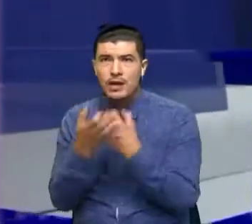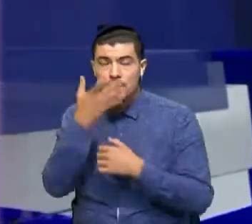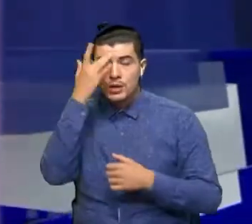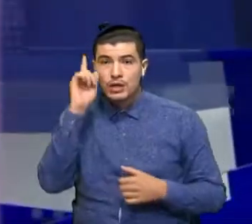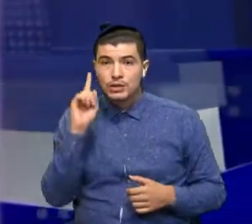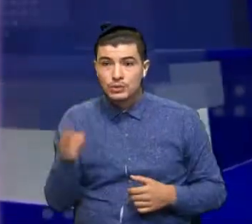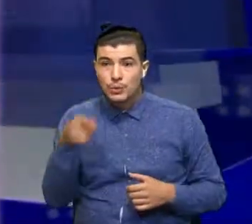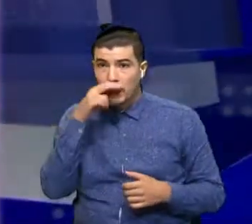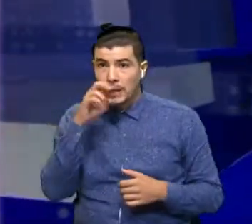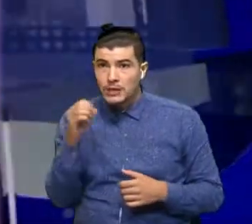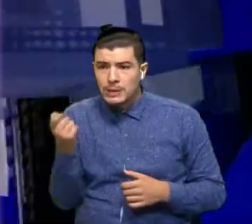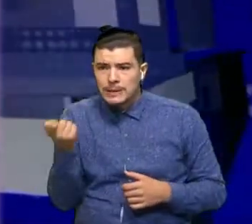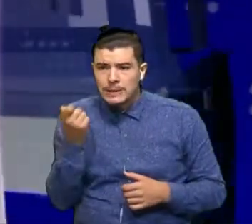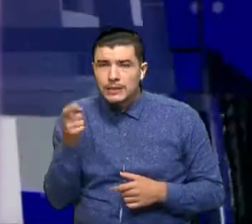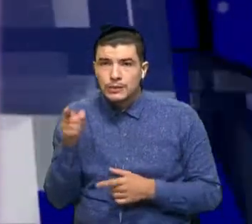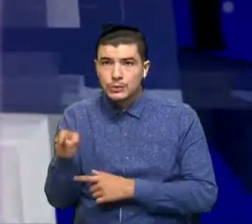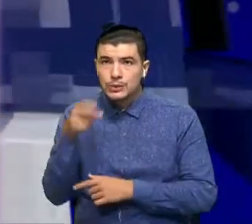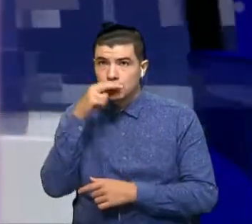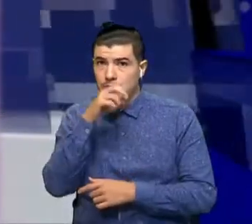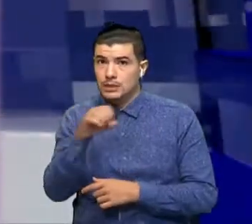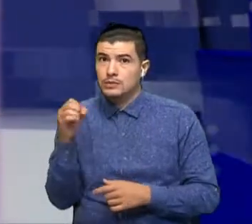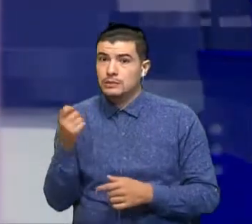delicado estado de salud del menor.